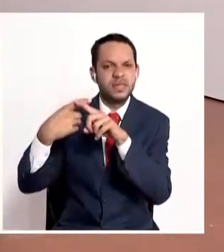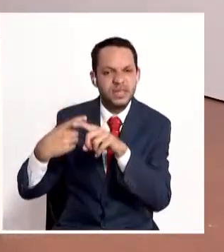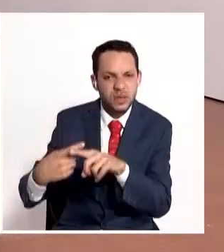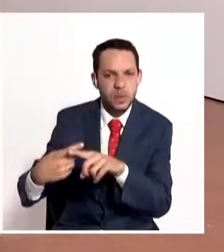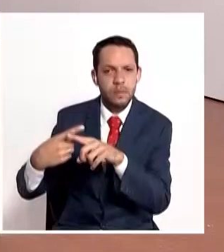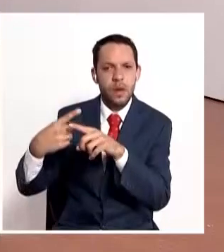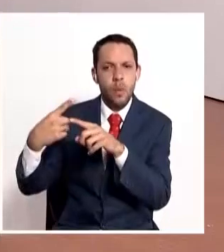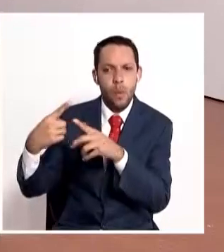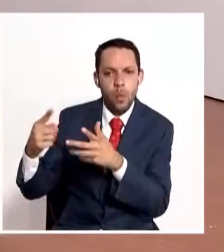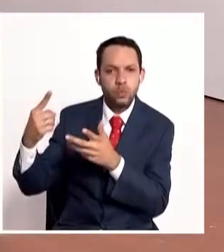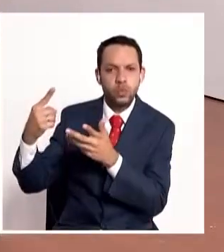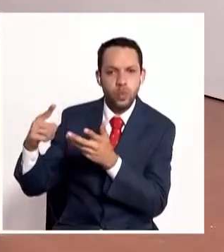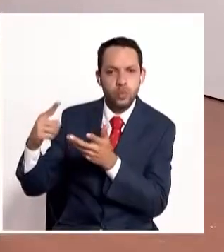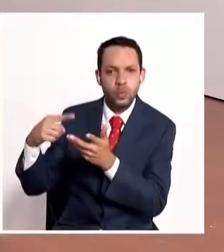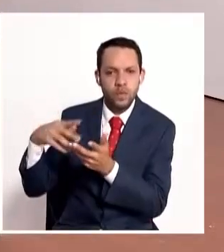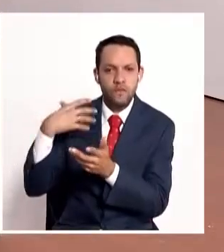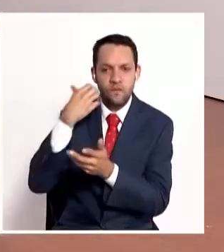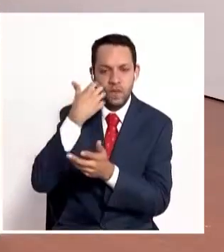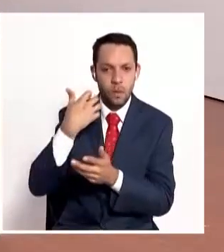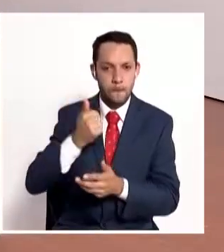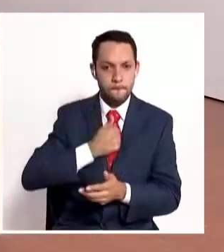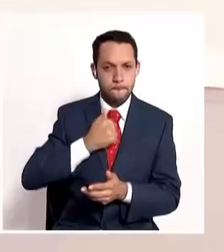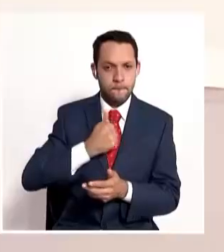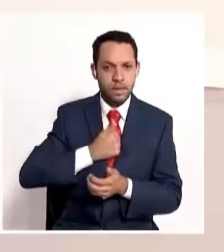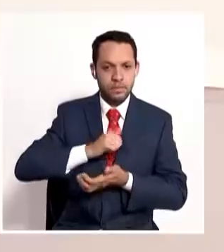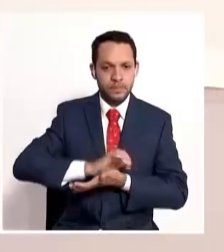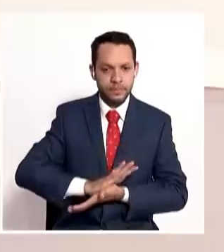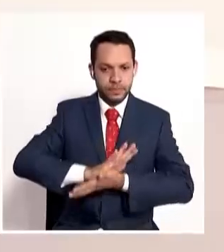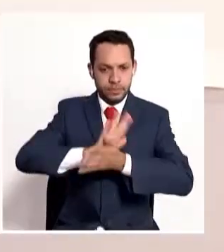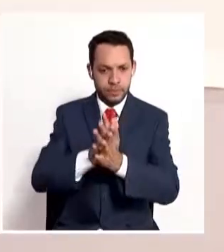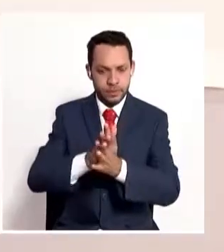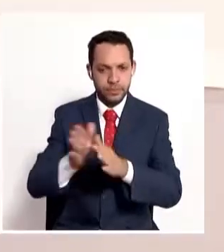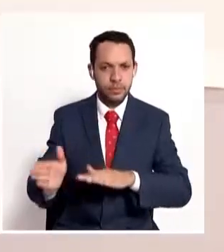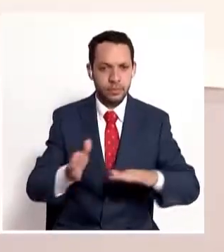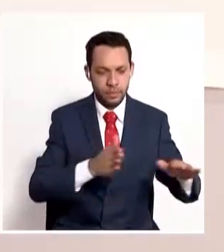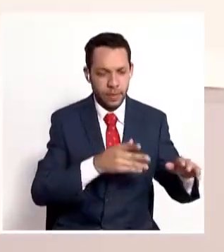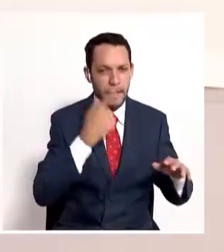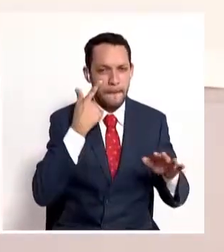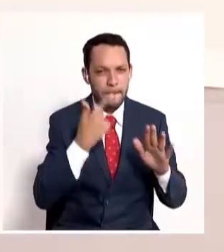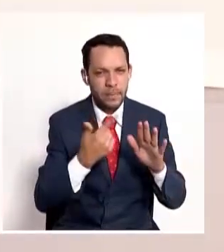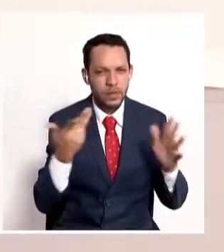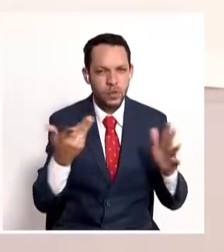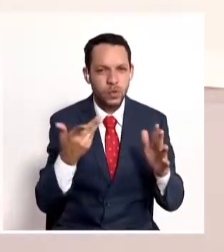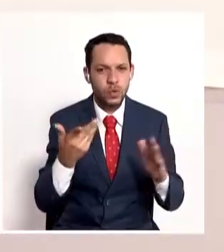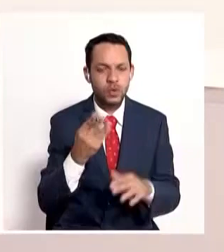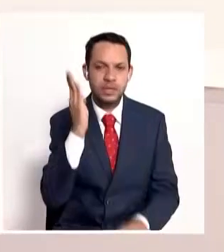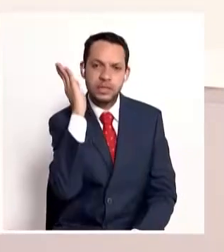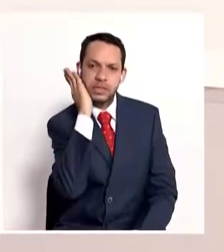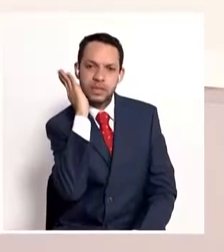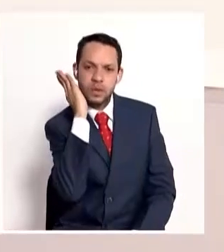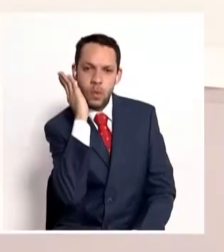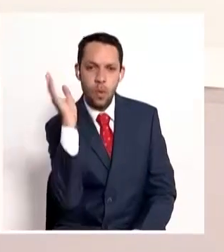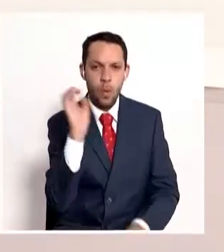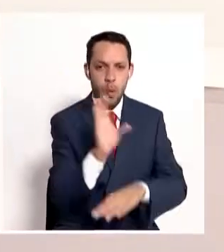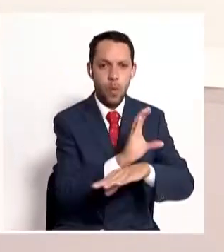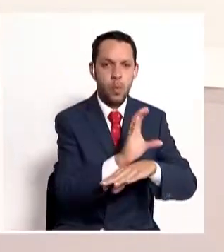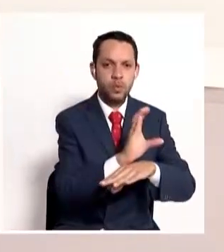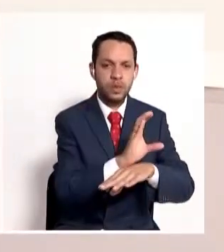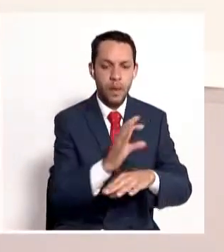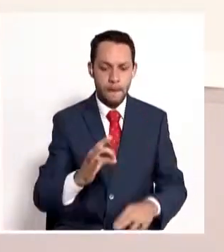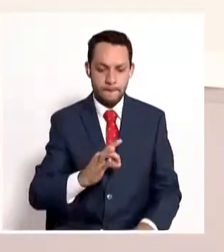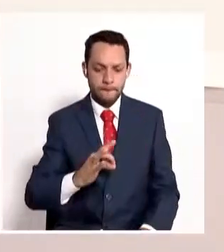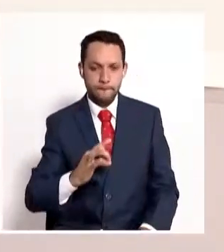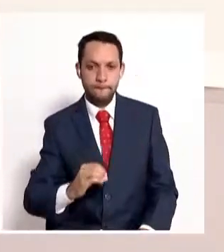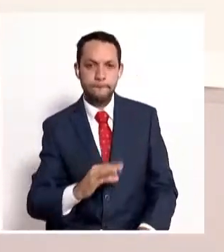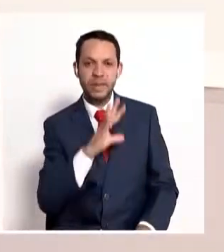más ustedes han han visto que pronto que es que le entró un virus al celular o al computador y que si no